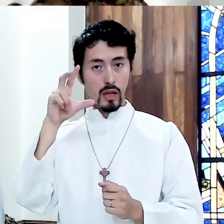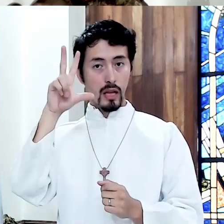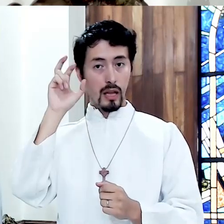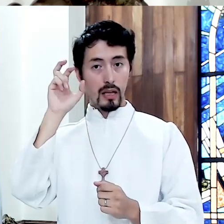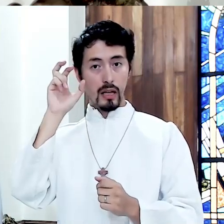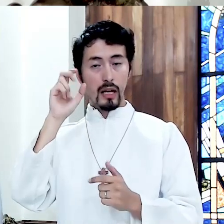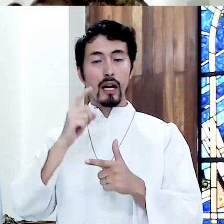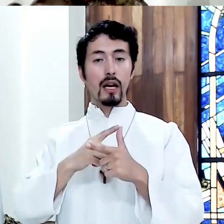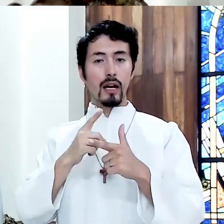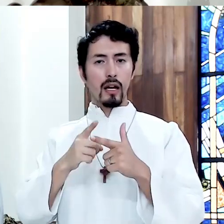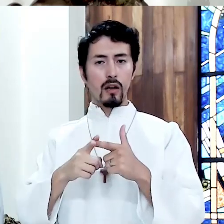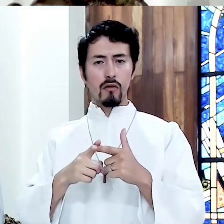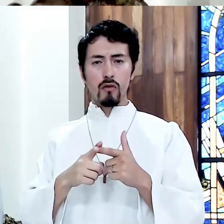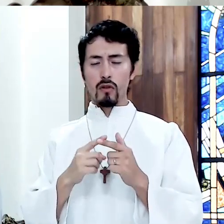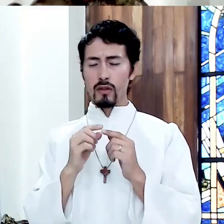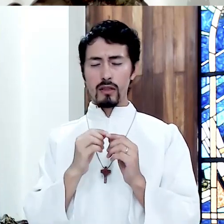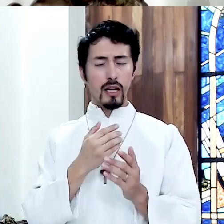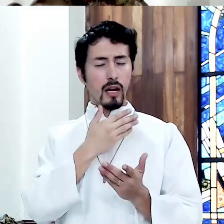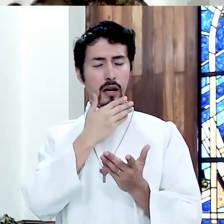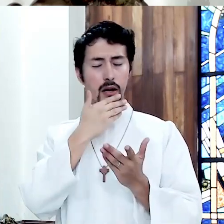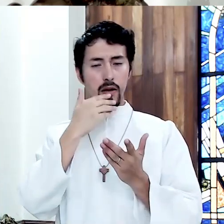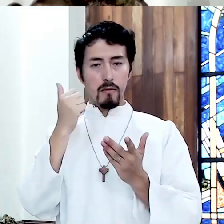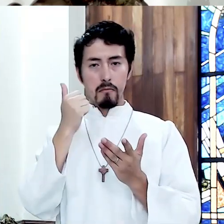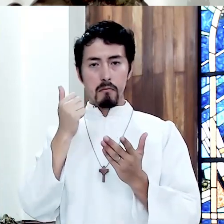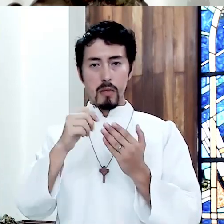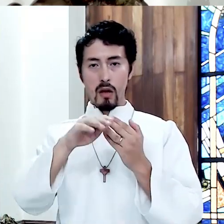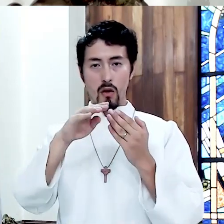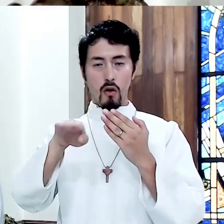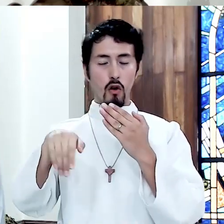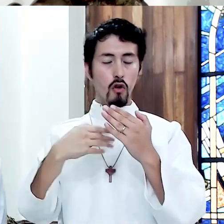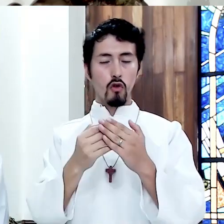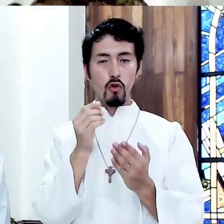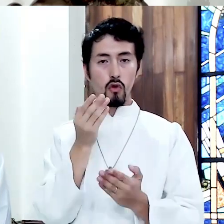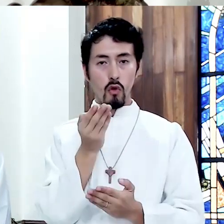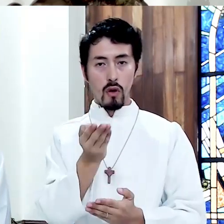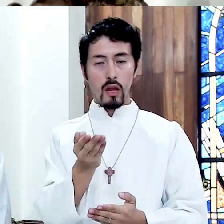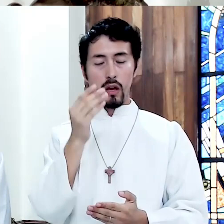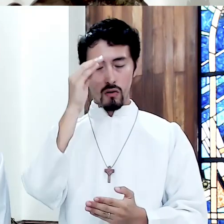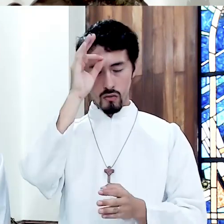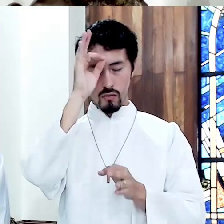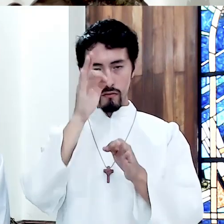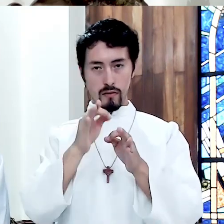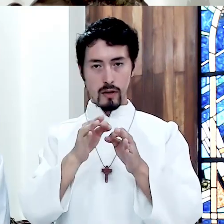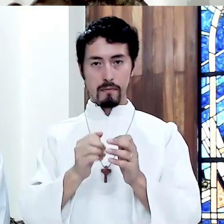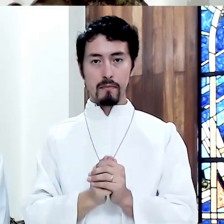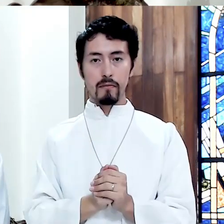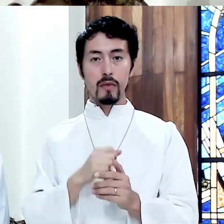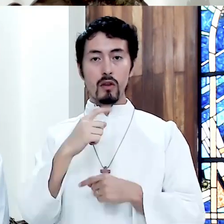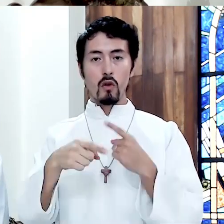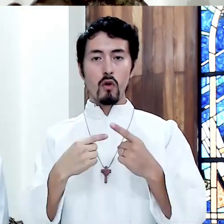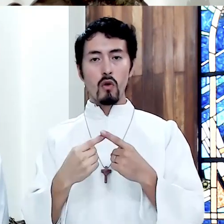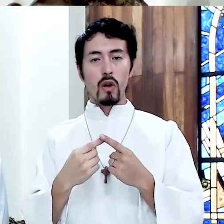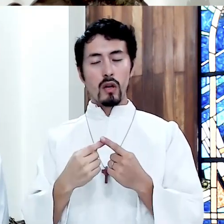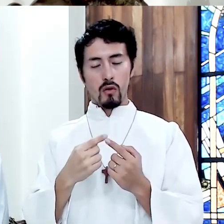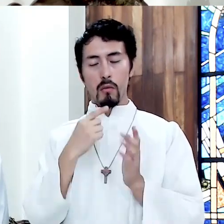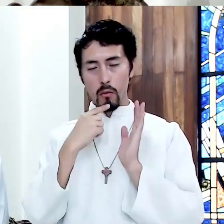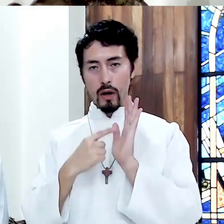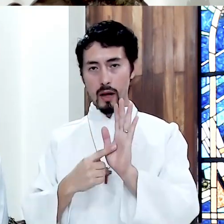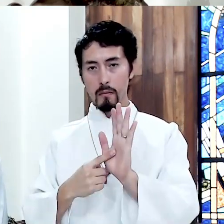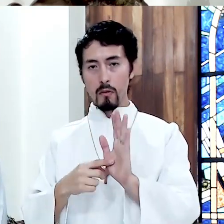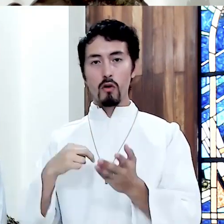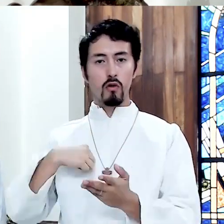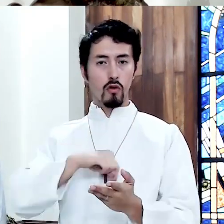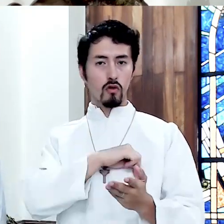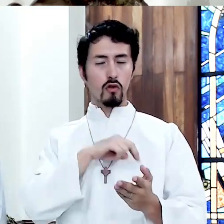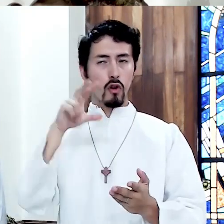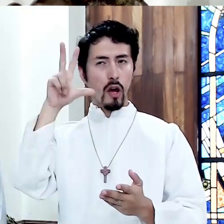humana. Cuando creemos de nosotros, de nuestras posibilidades, cuando creemos de nuestros sueños, cuando